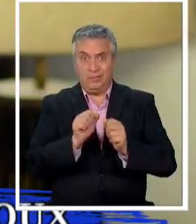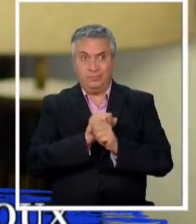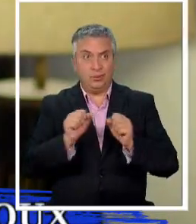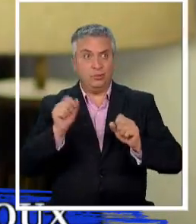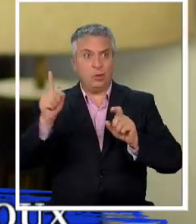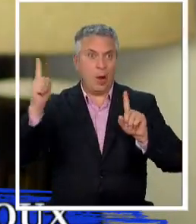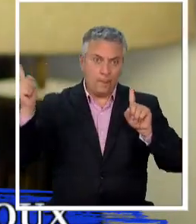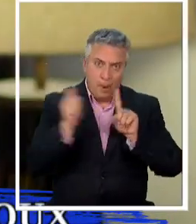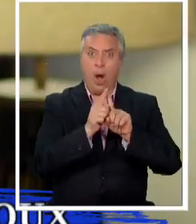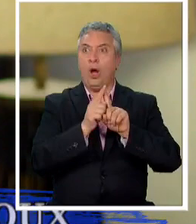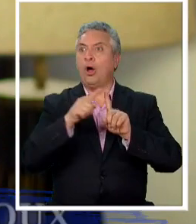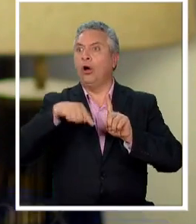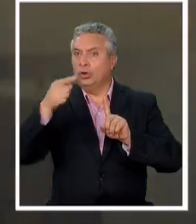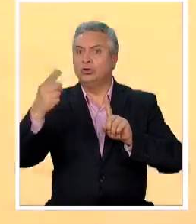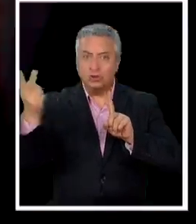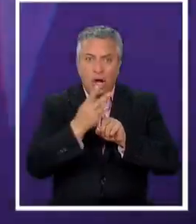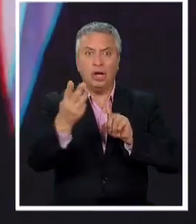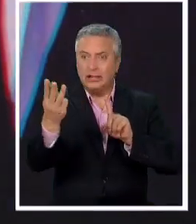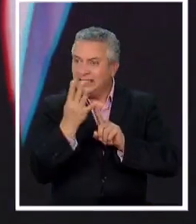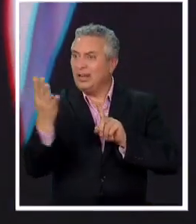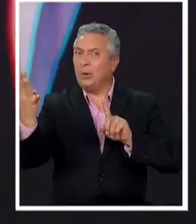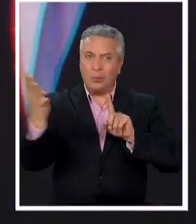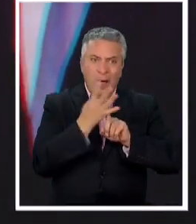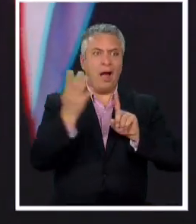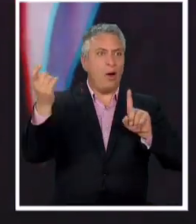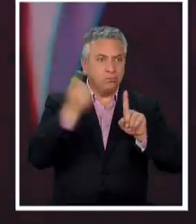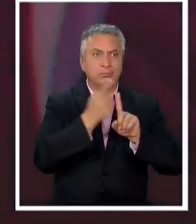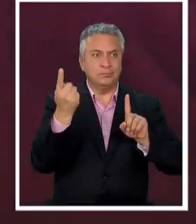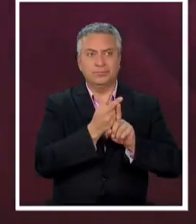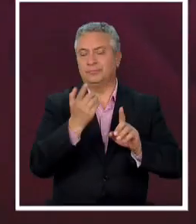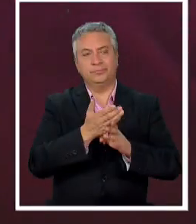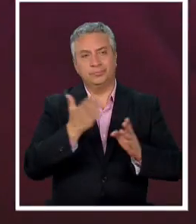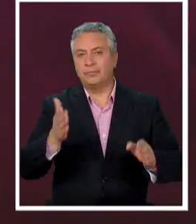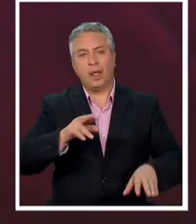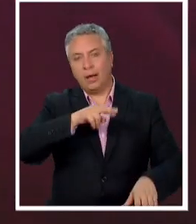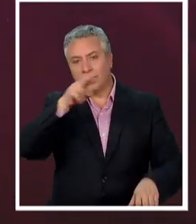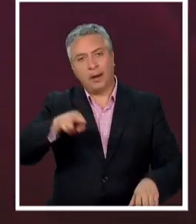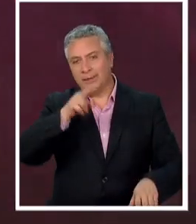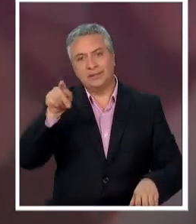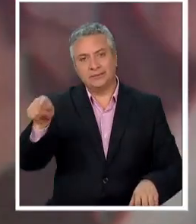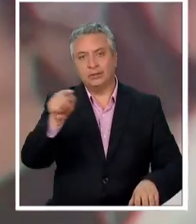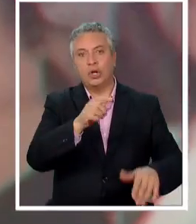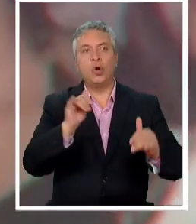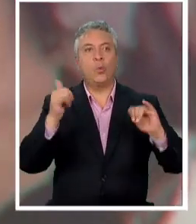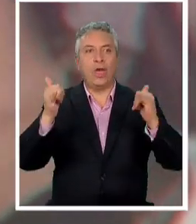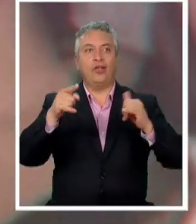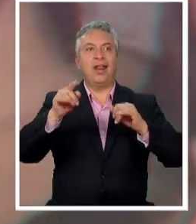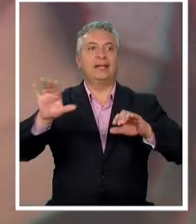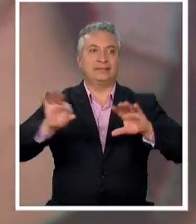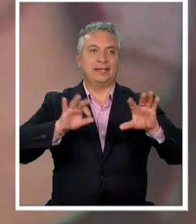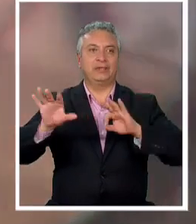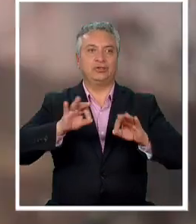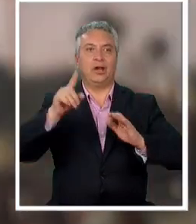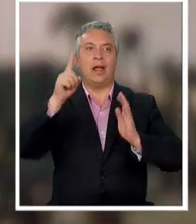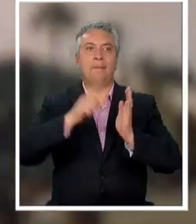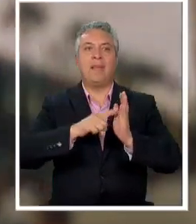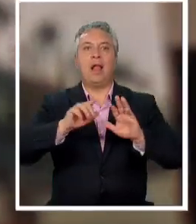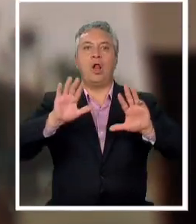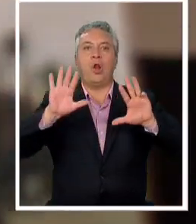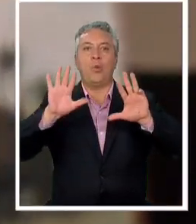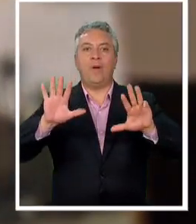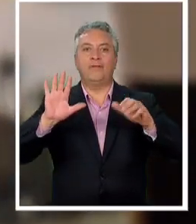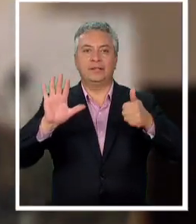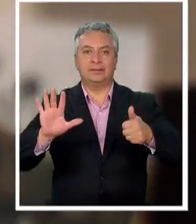le acercaba una persona, dos, tres, cuatro. Historias que se repiten en cada uno de los jugadores de la selección de